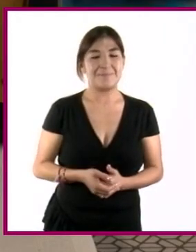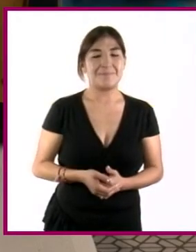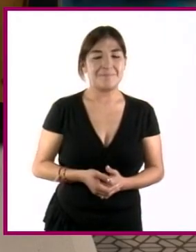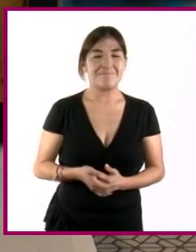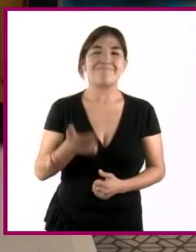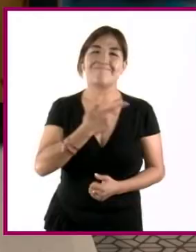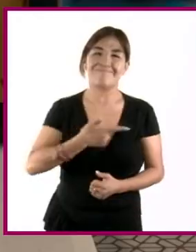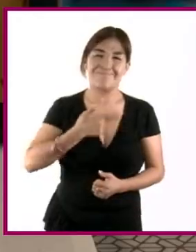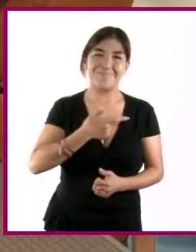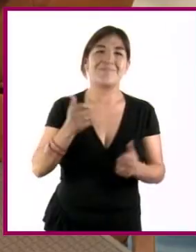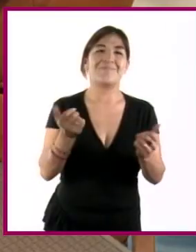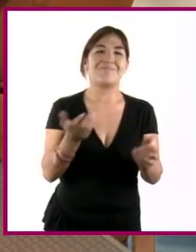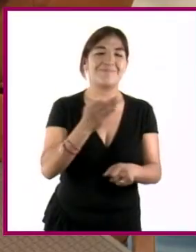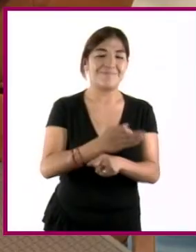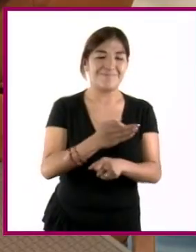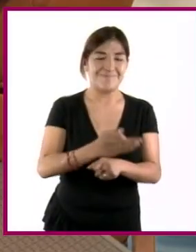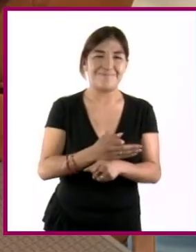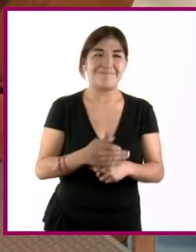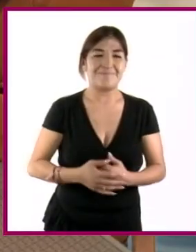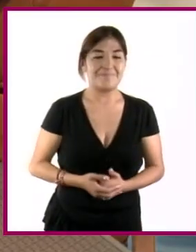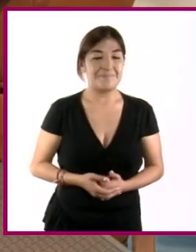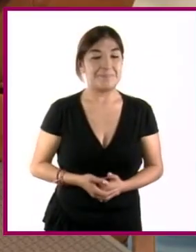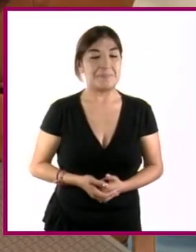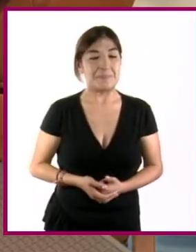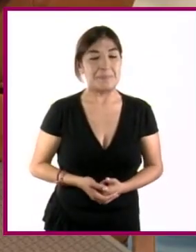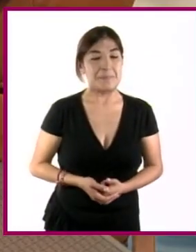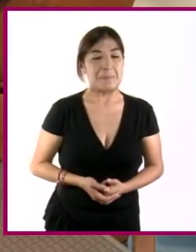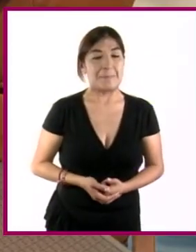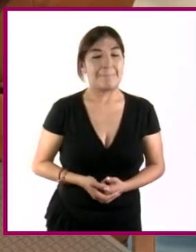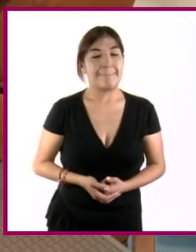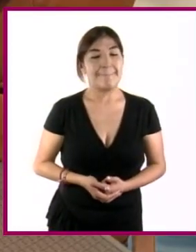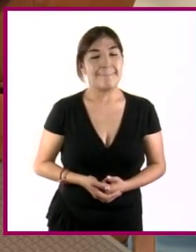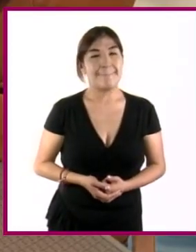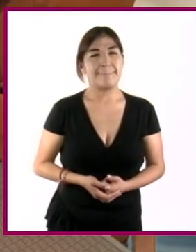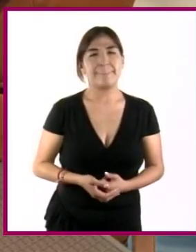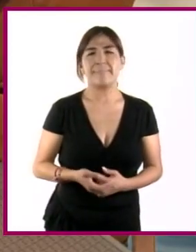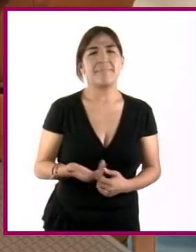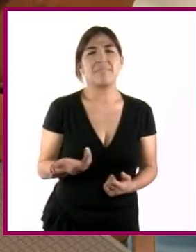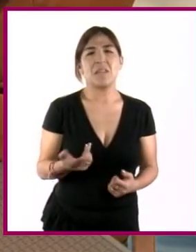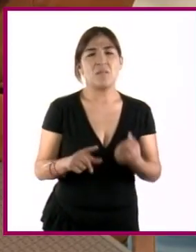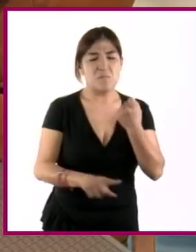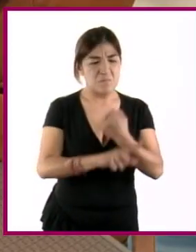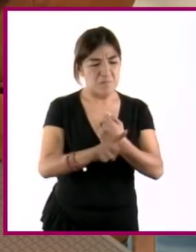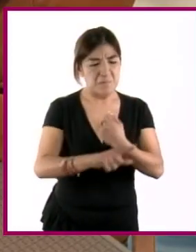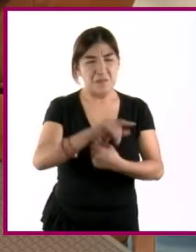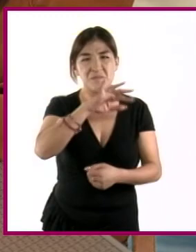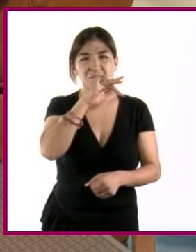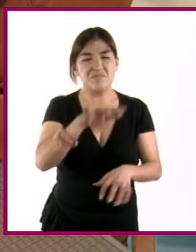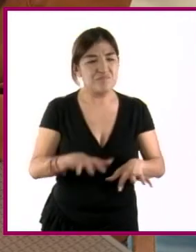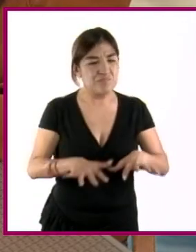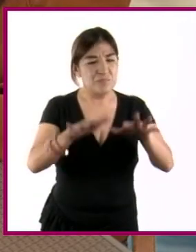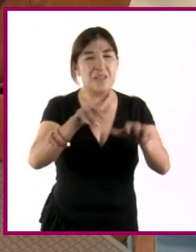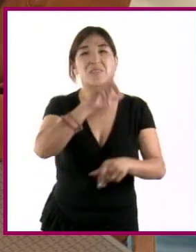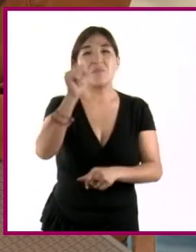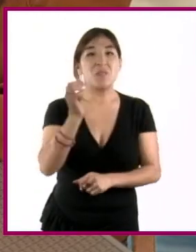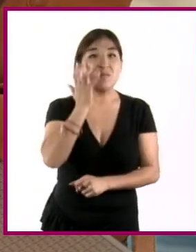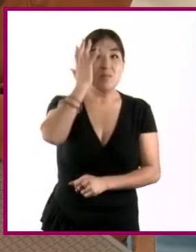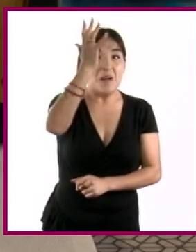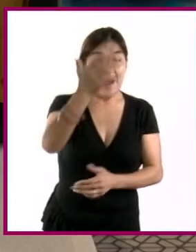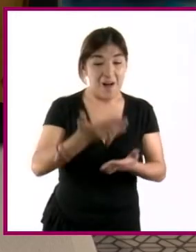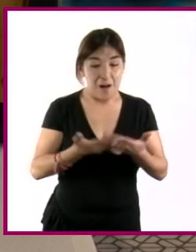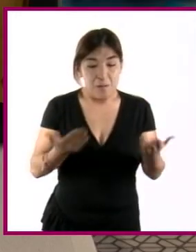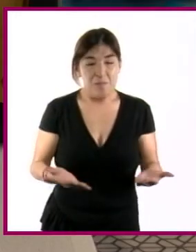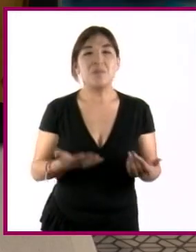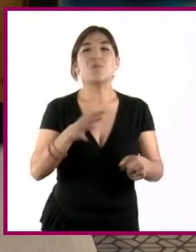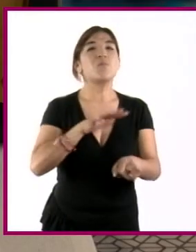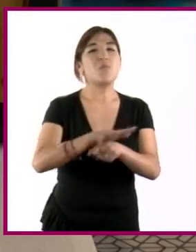con ustedes. ¿Cuáles son las consecuencias a corto y largo plazo de la contaminación por plástico en el mundo? Bueno,